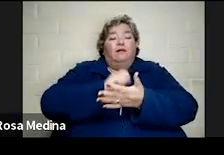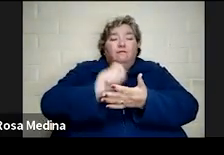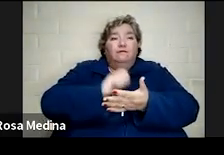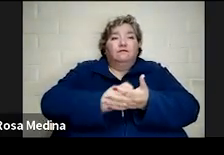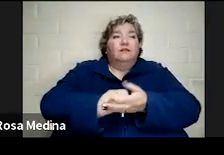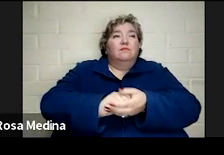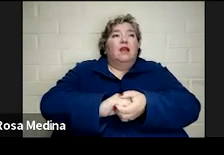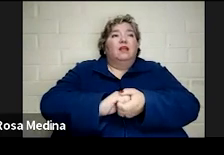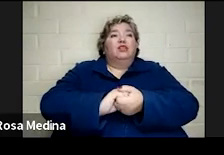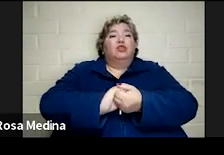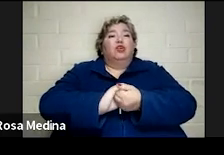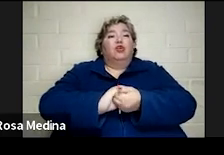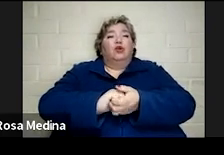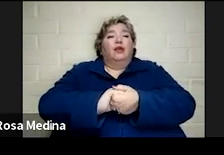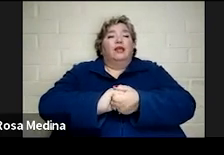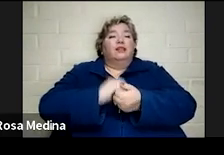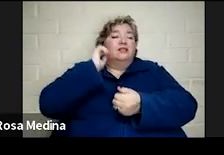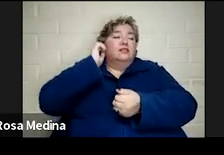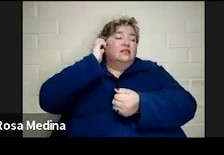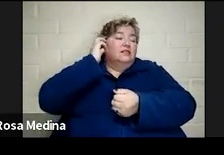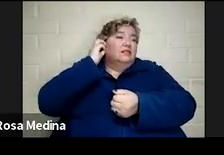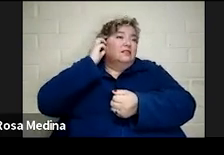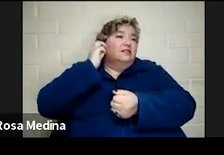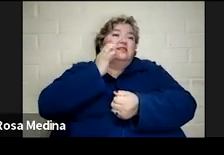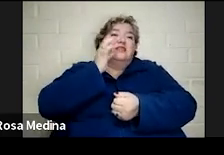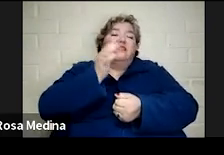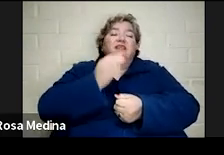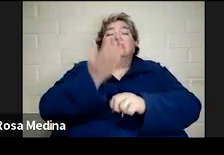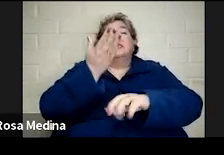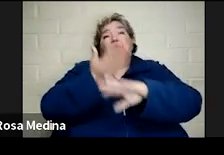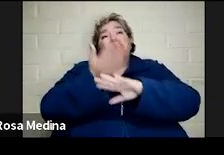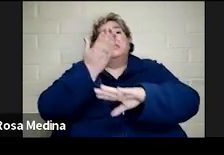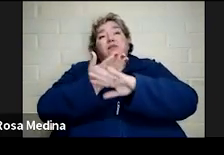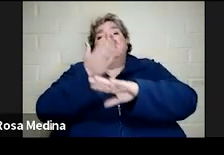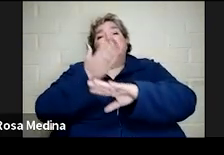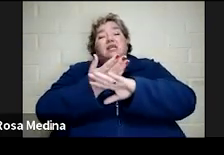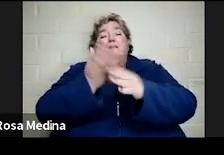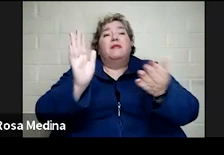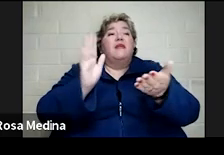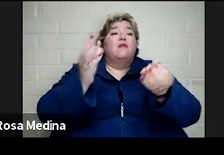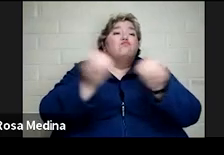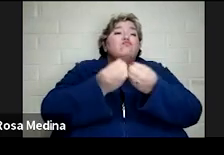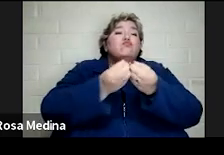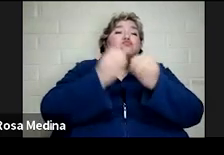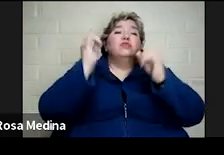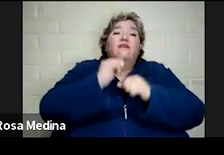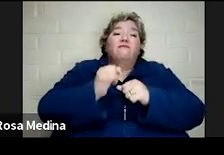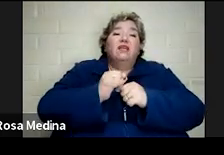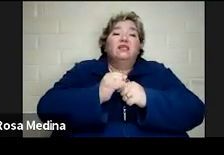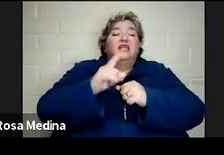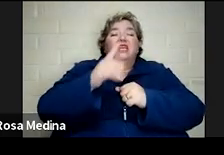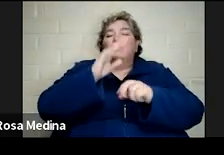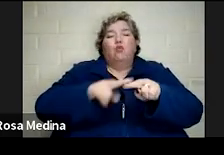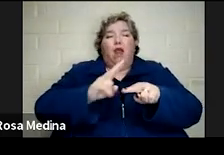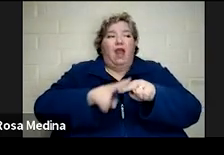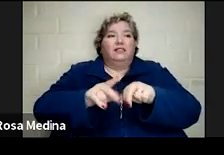tijera, y se le pide varias veces y el niño como que sigue pegado en la tarea que está haciendo, eso sería como una señal de alerta. Pero quiero